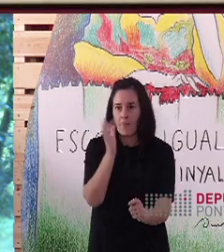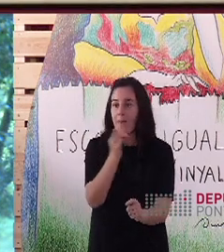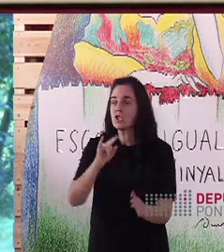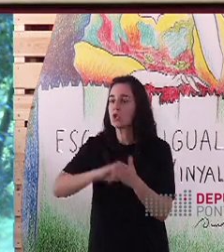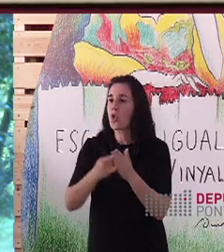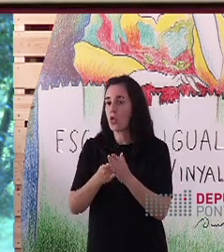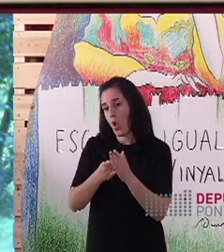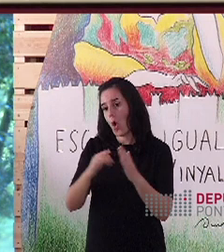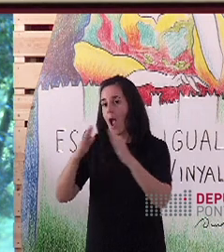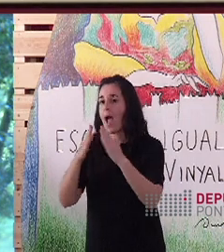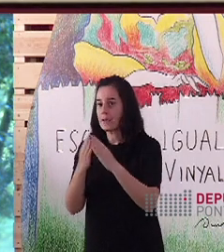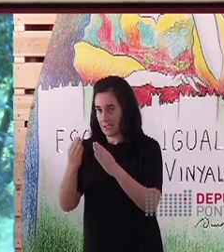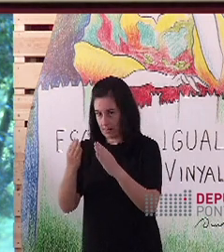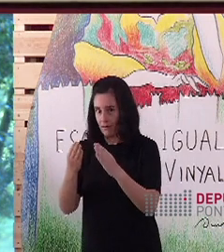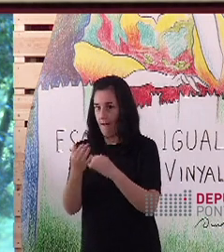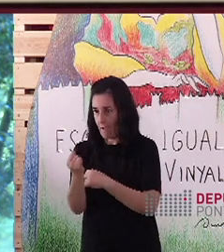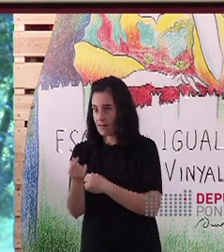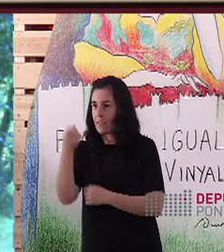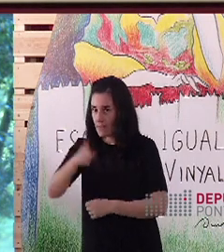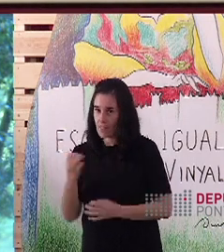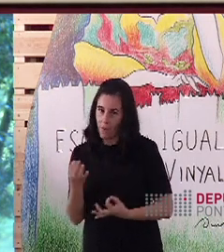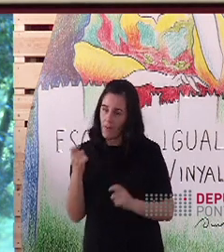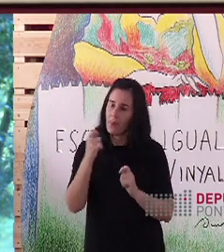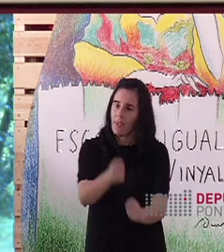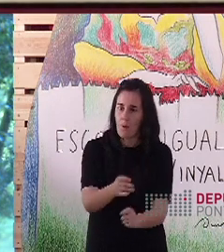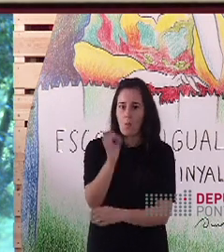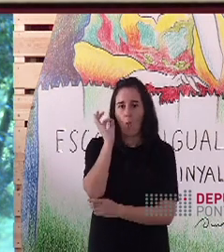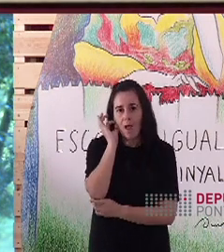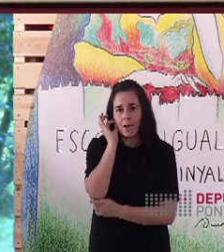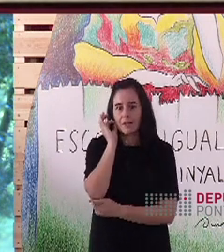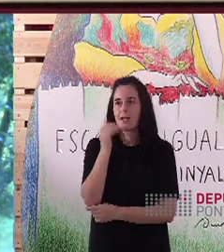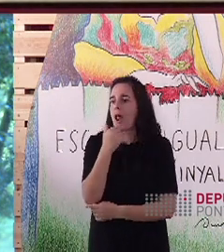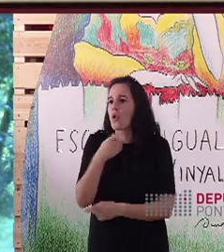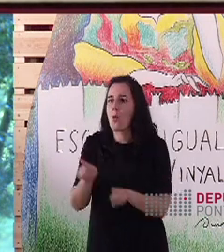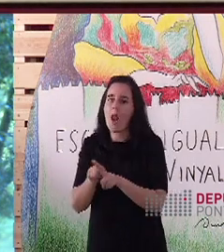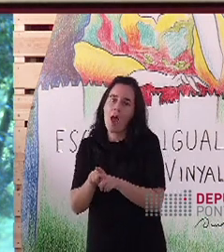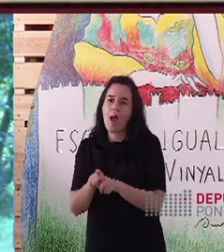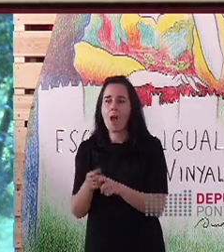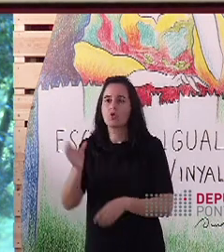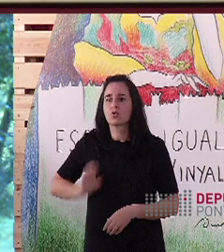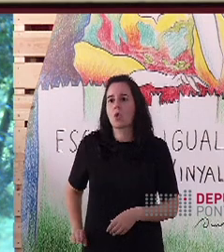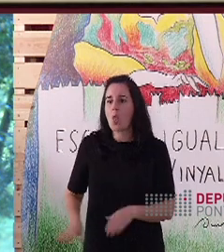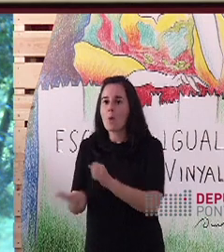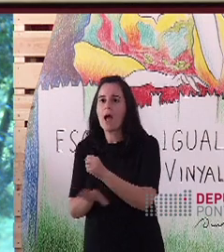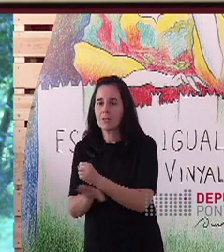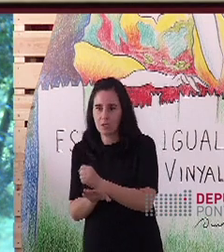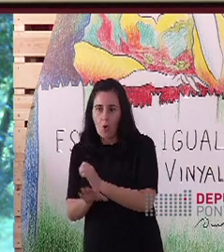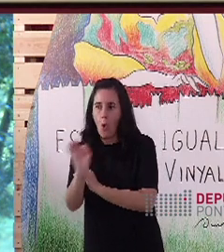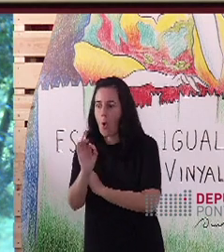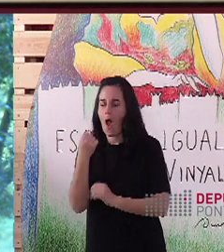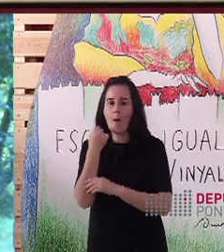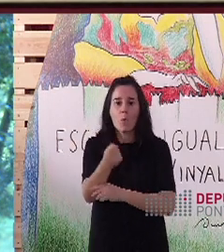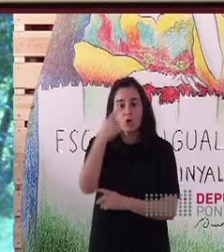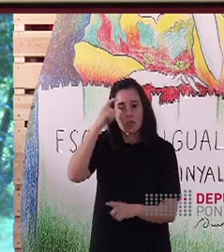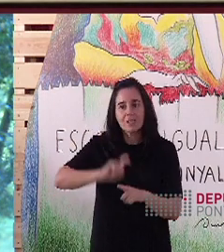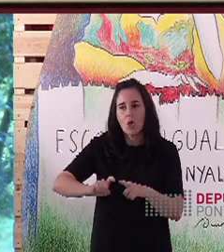habitacional. Queremos algo parecido a una renta básica. Queremos apoyo psicológico.